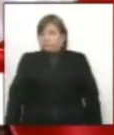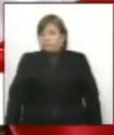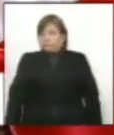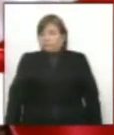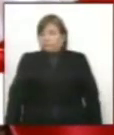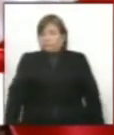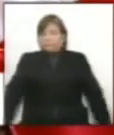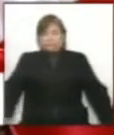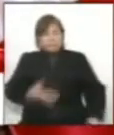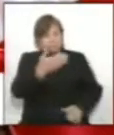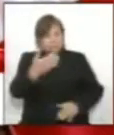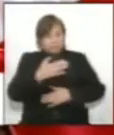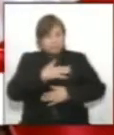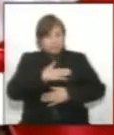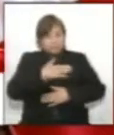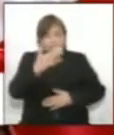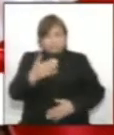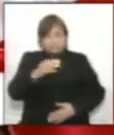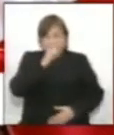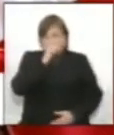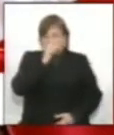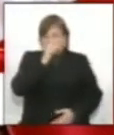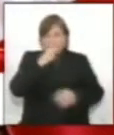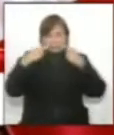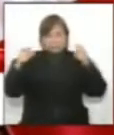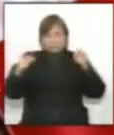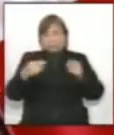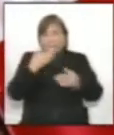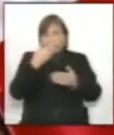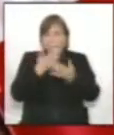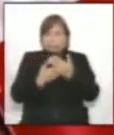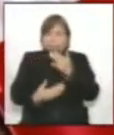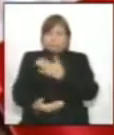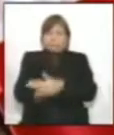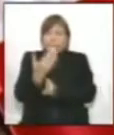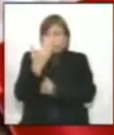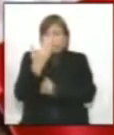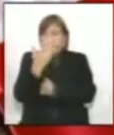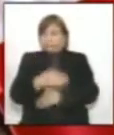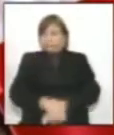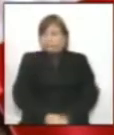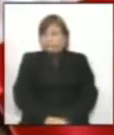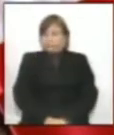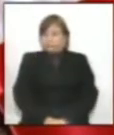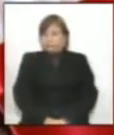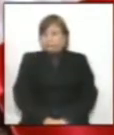Estimados periodistas, medios de comunicación, tengan ustedes muy buenos días.